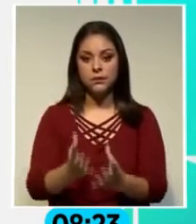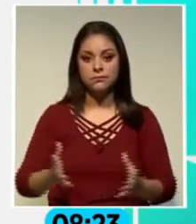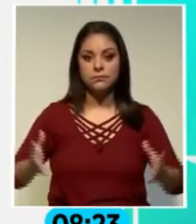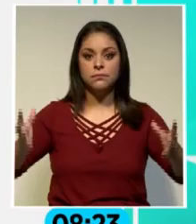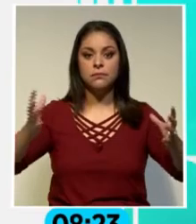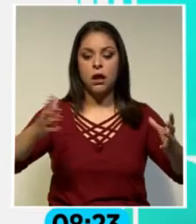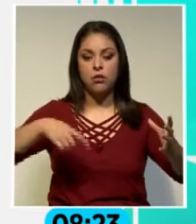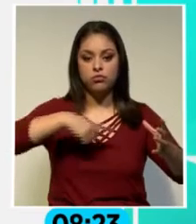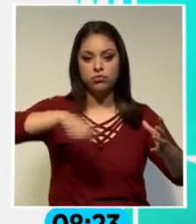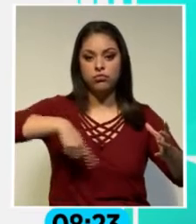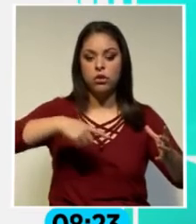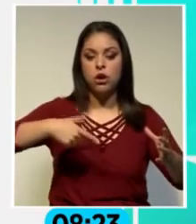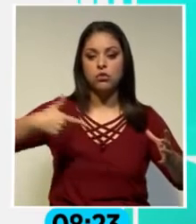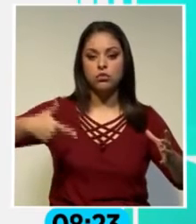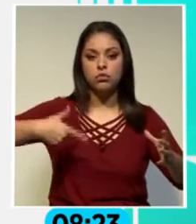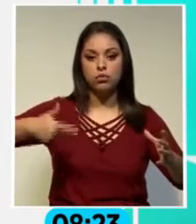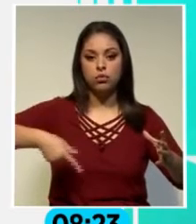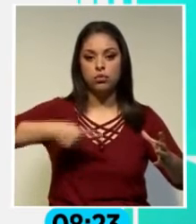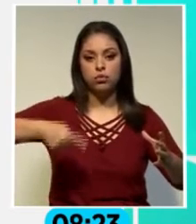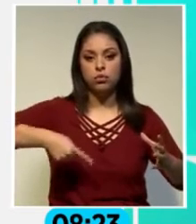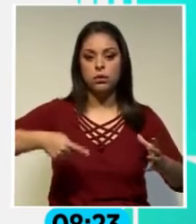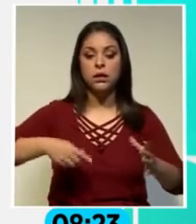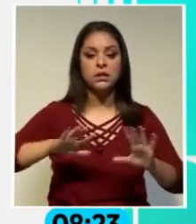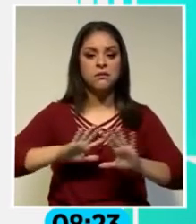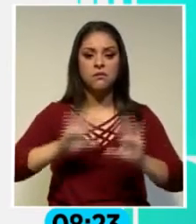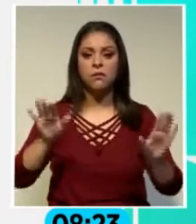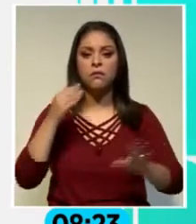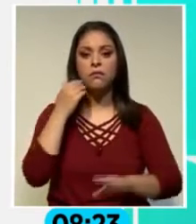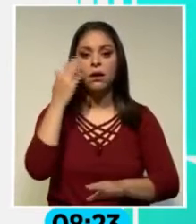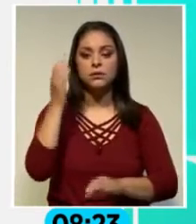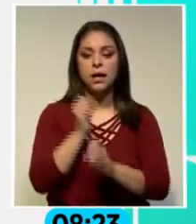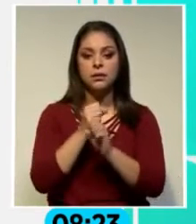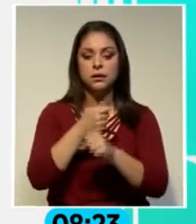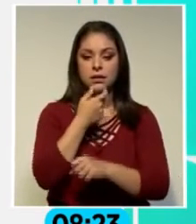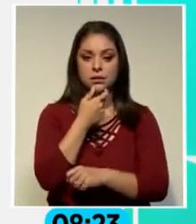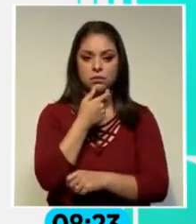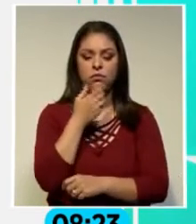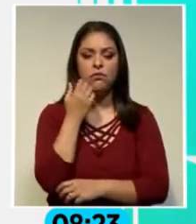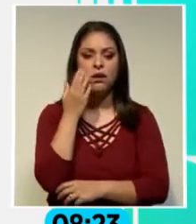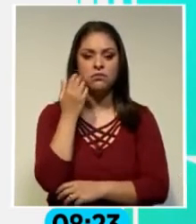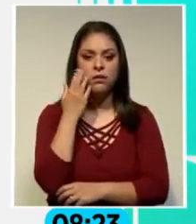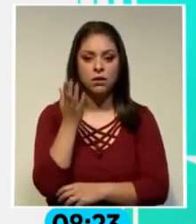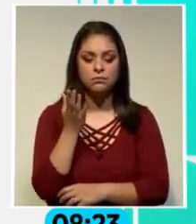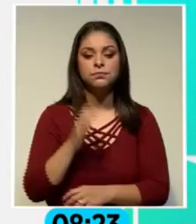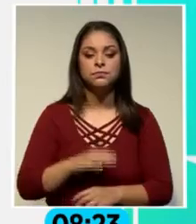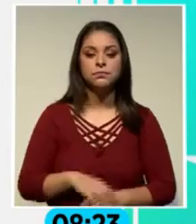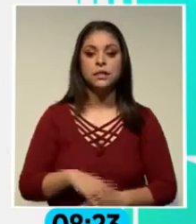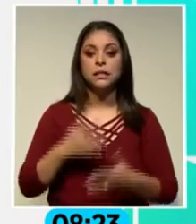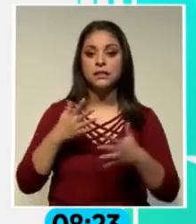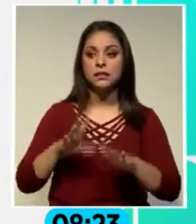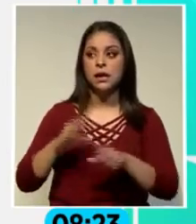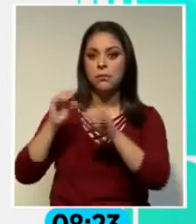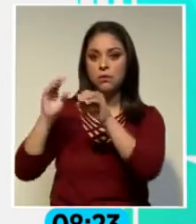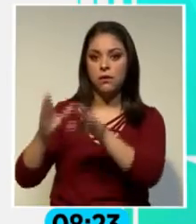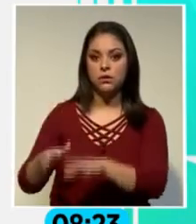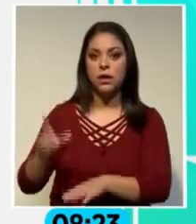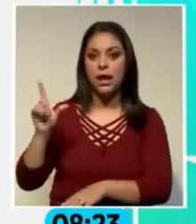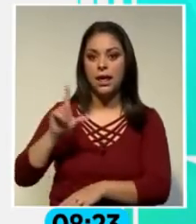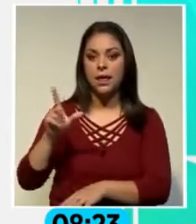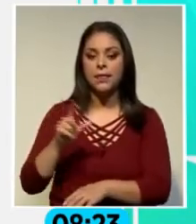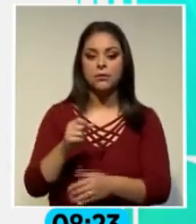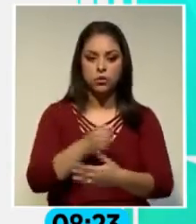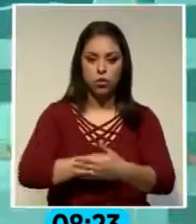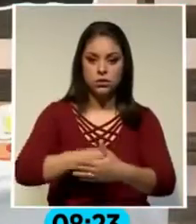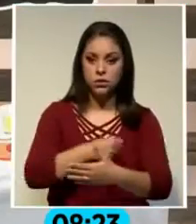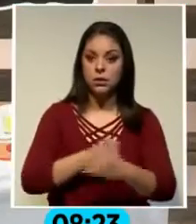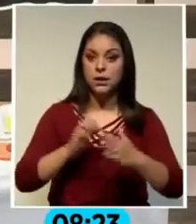batidor. Y con eso podemos hacer galletas. Es muy, muy sencillo, niña Gwen. Niña Ley ya adelantó las galletas en casa.